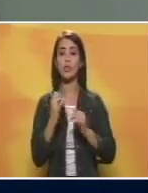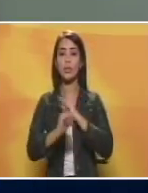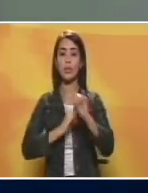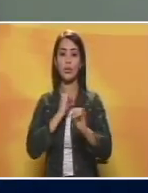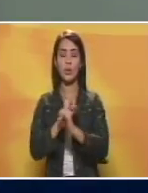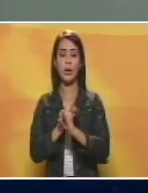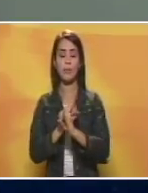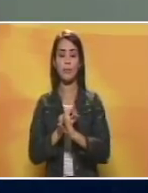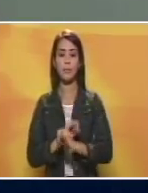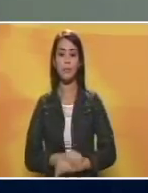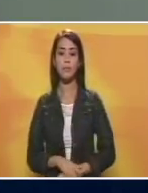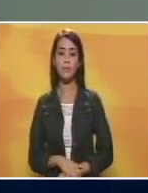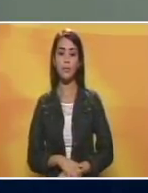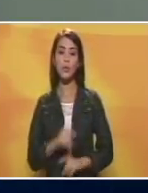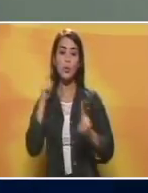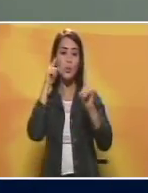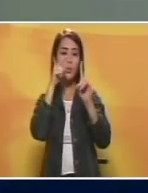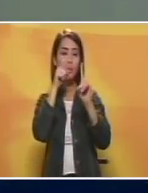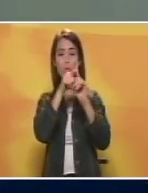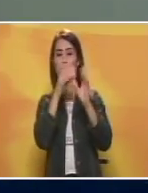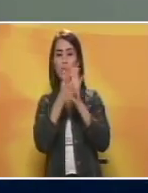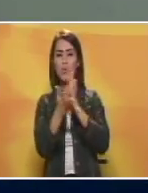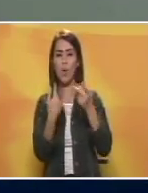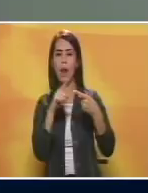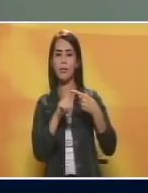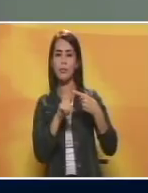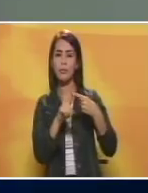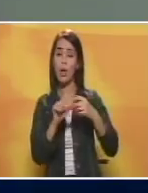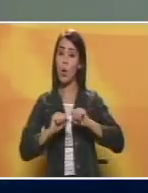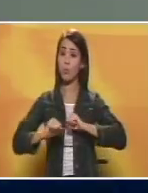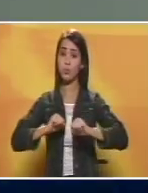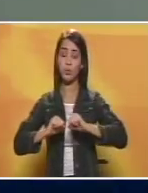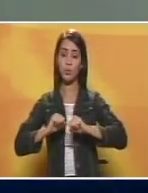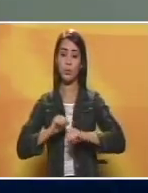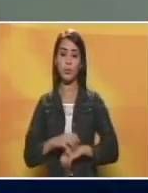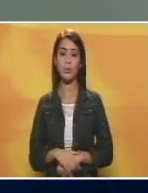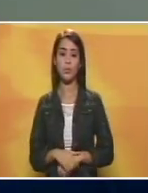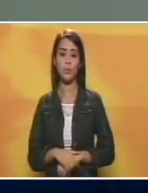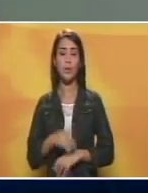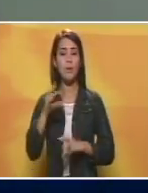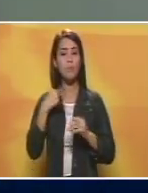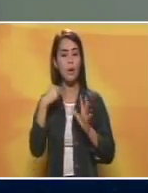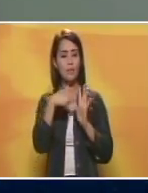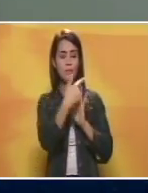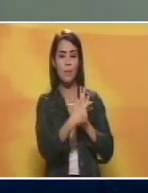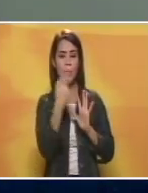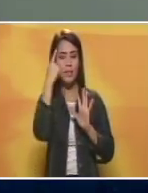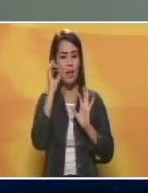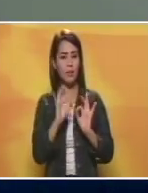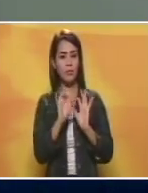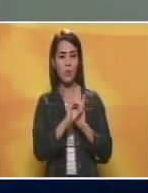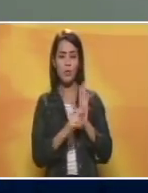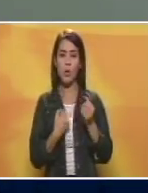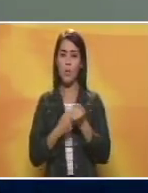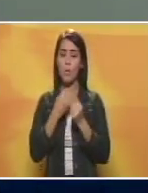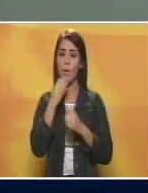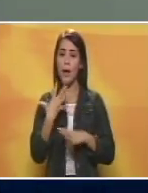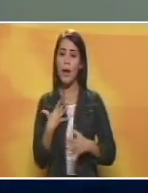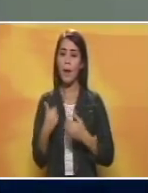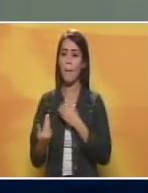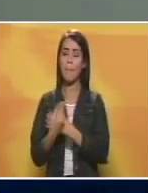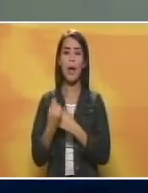internacional. Uno de los objetivos centrales de nuestro movimiento es la adopción de medidas eficaces para suprimir